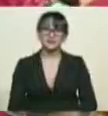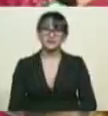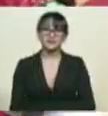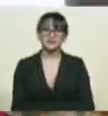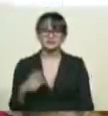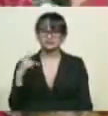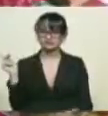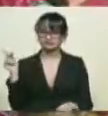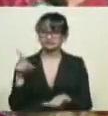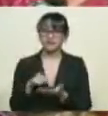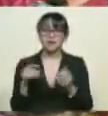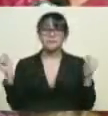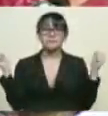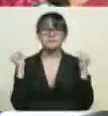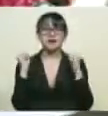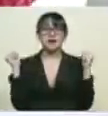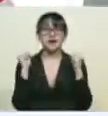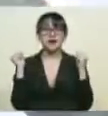Mérida,